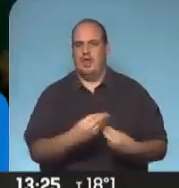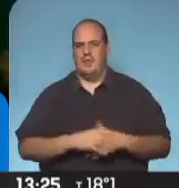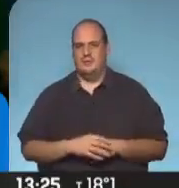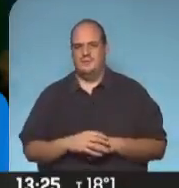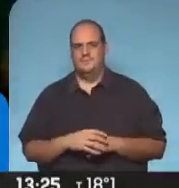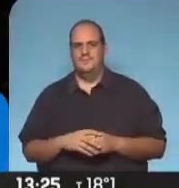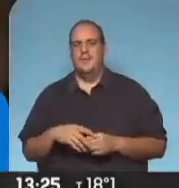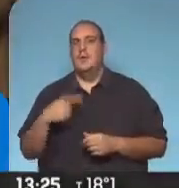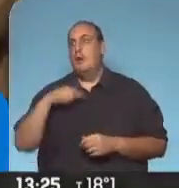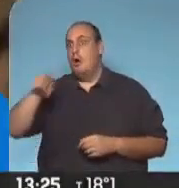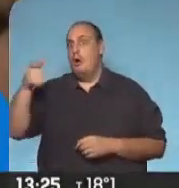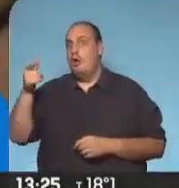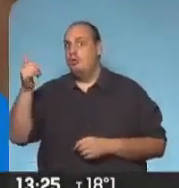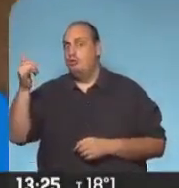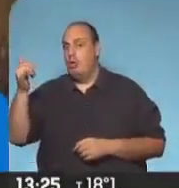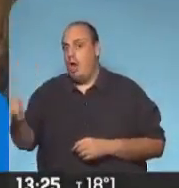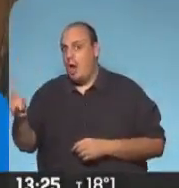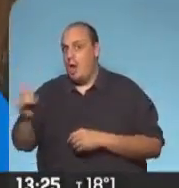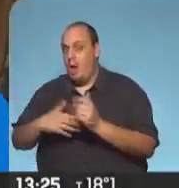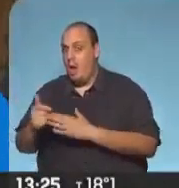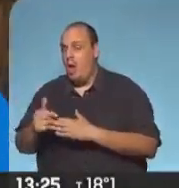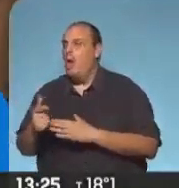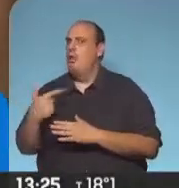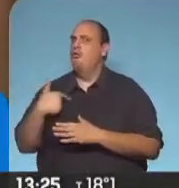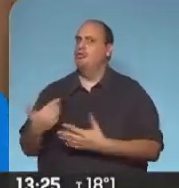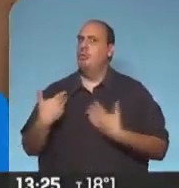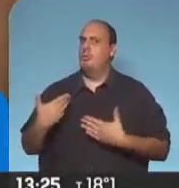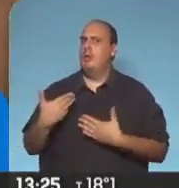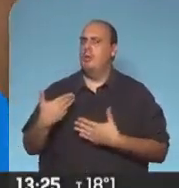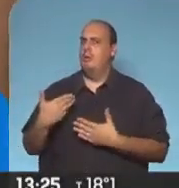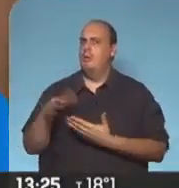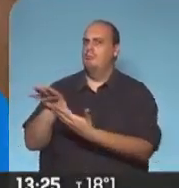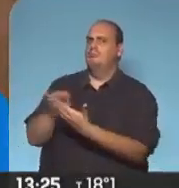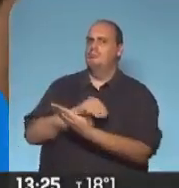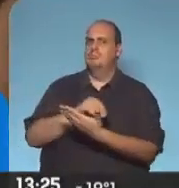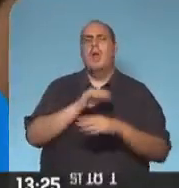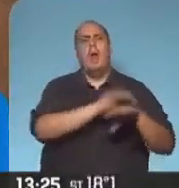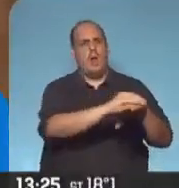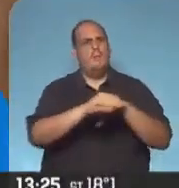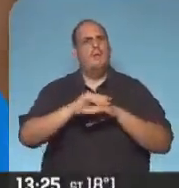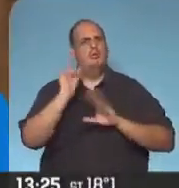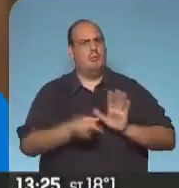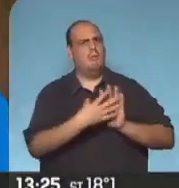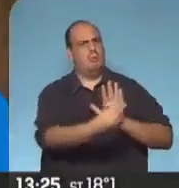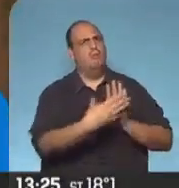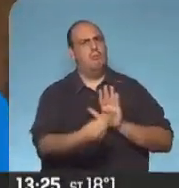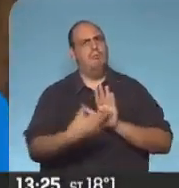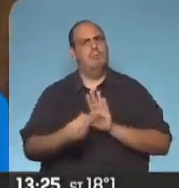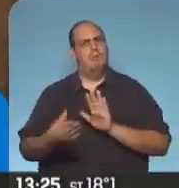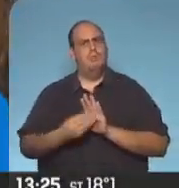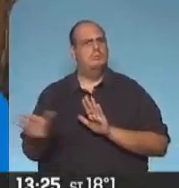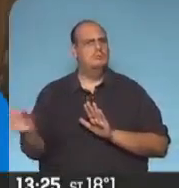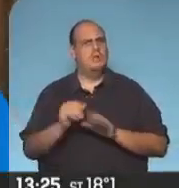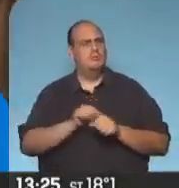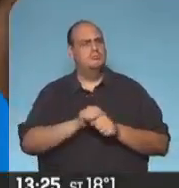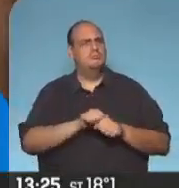me enteré que alguien más lo estaba haciendo y dije, ¡ah, puedo hacerlo! Y no solo yo, también varios amigos míos que justamente también tuvieron el mismo